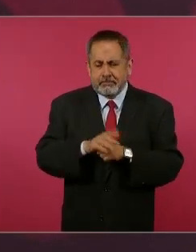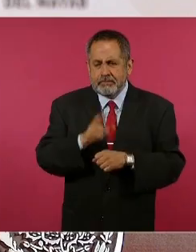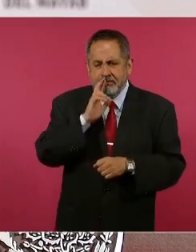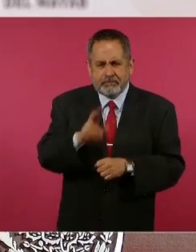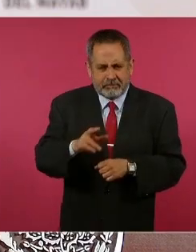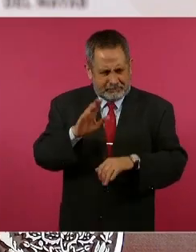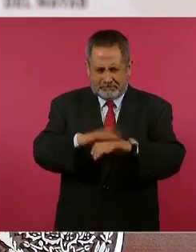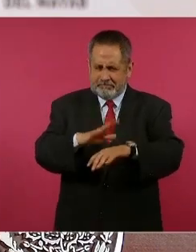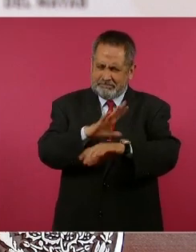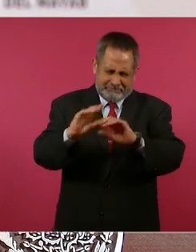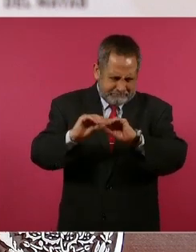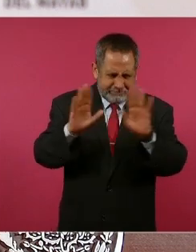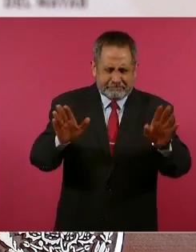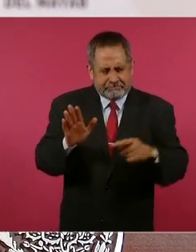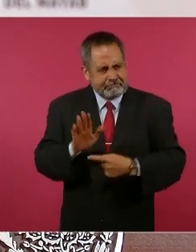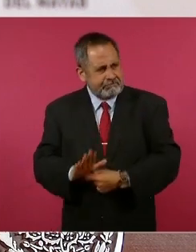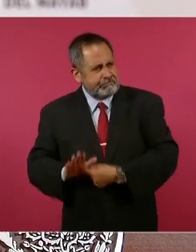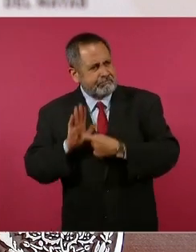La transparencia.